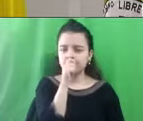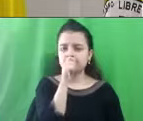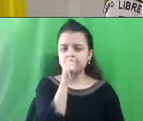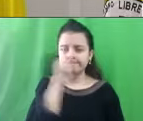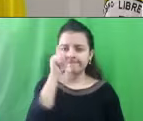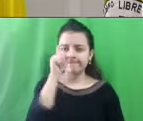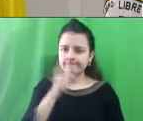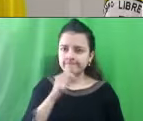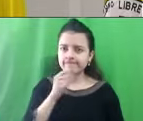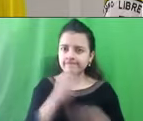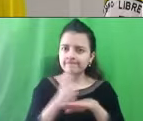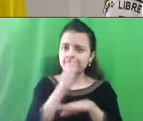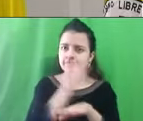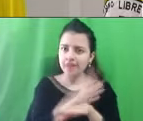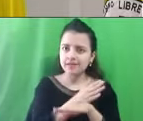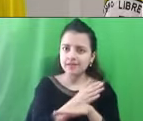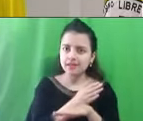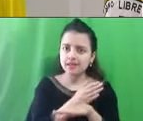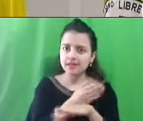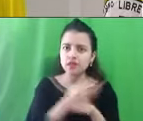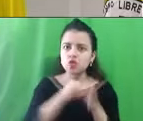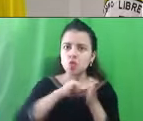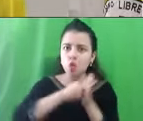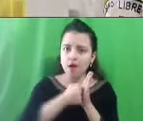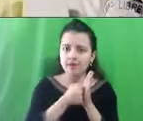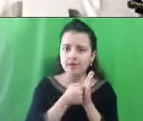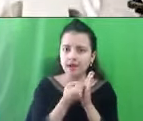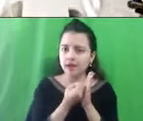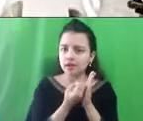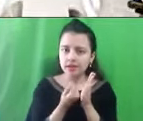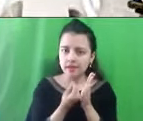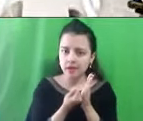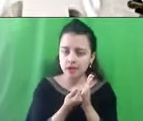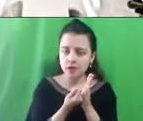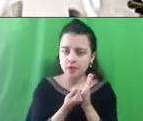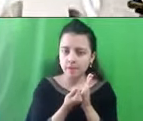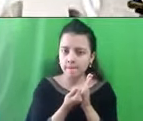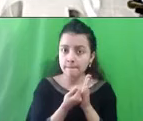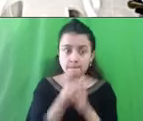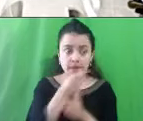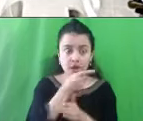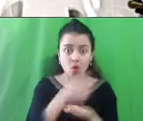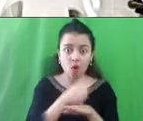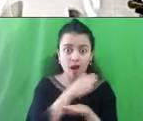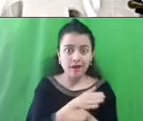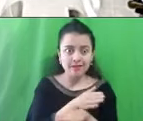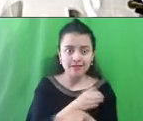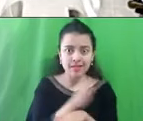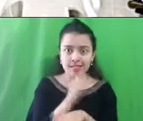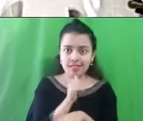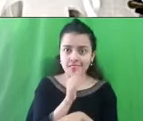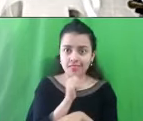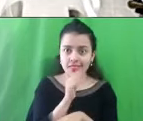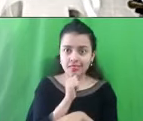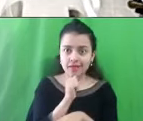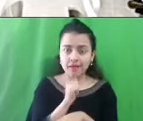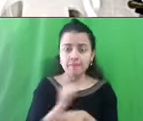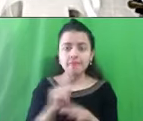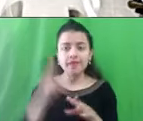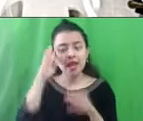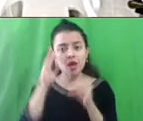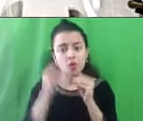la inversión. Encontramos que la resolución de la CRAC 688 del 2014